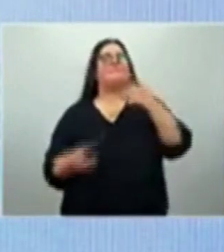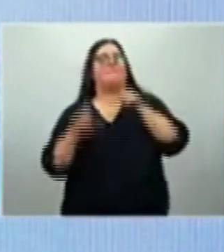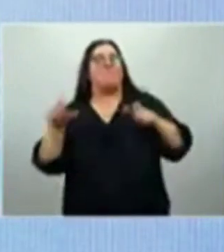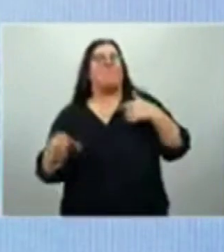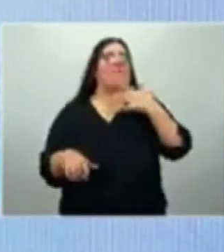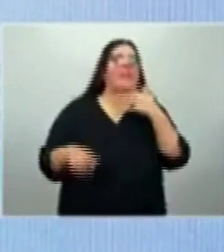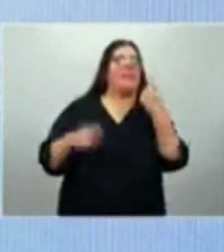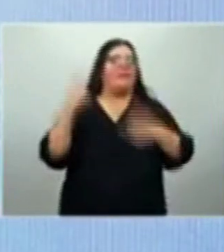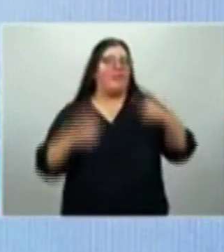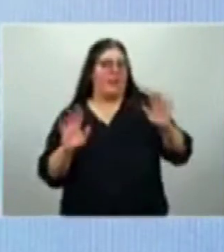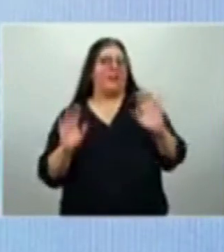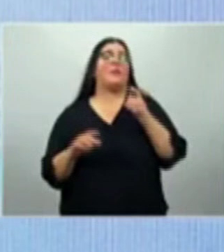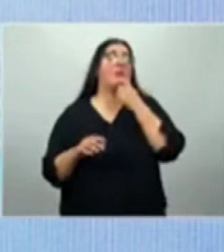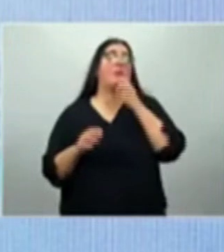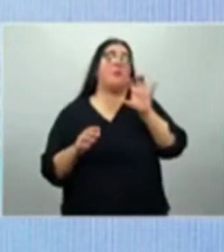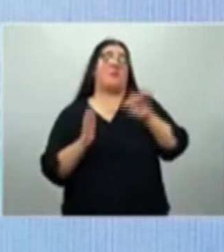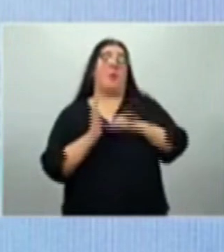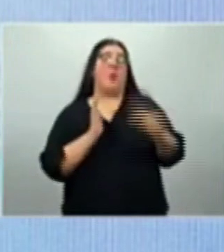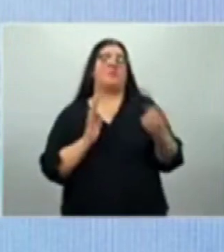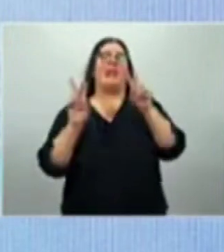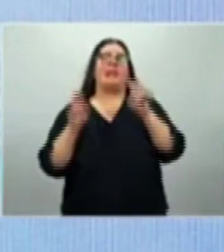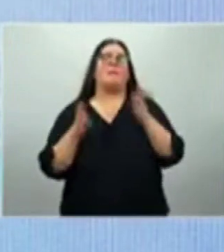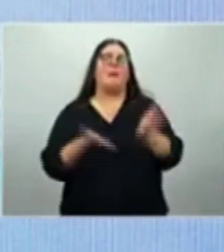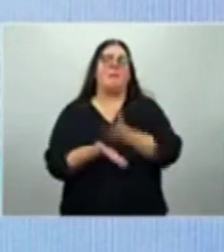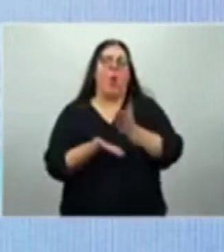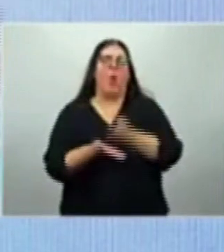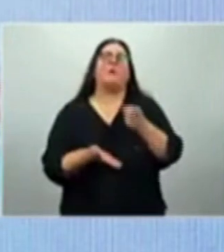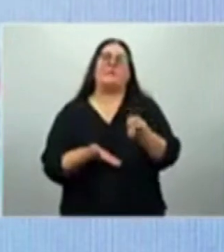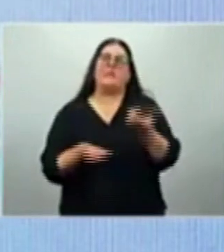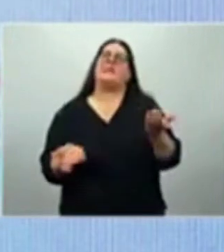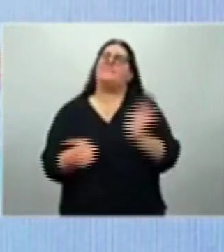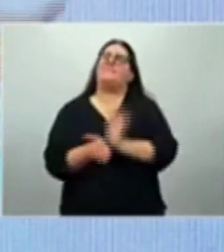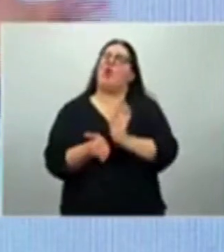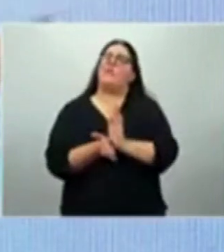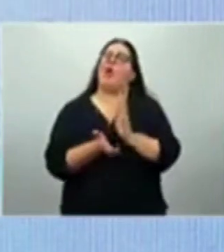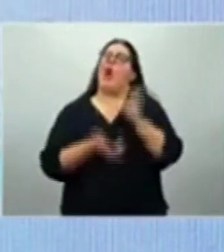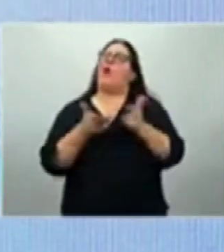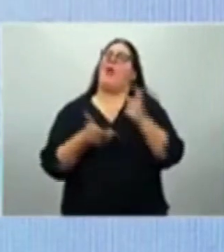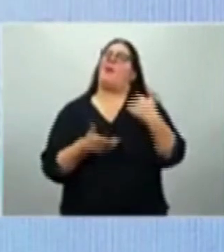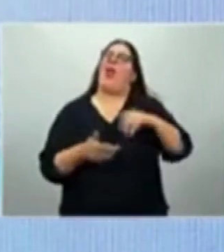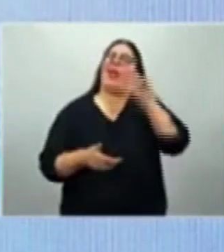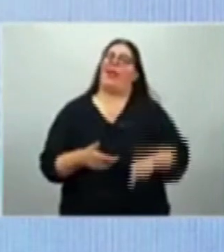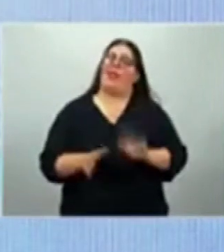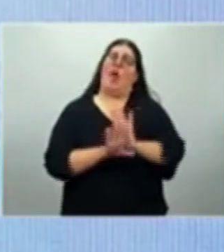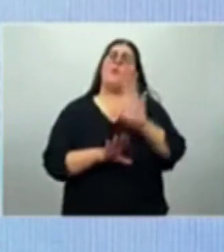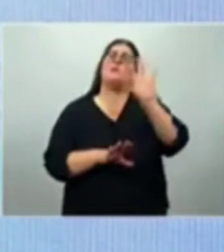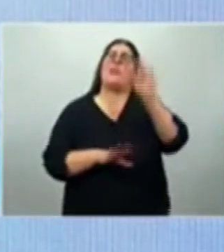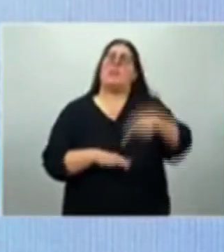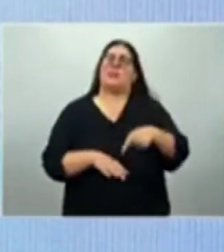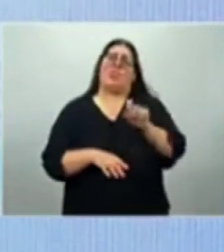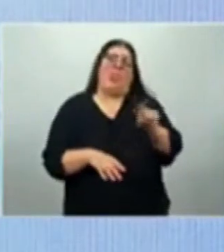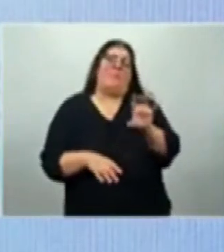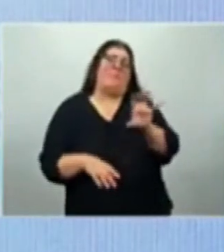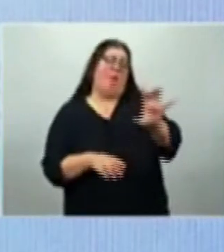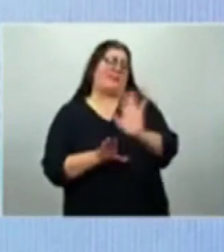manera o de otra, pero a veces hablar de la provincia de Buenos Aires en materia productiva es prácticamente hablar del país, en medio país, ¿no?